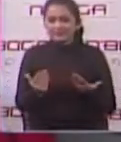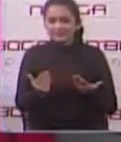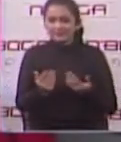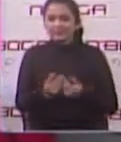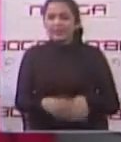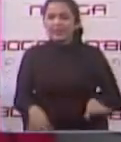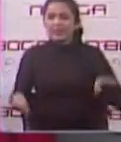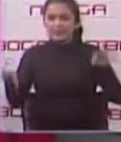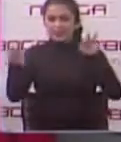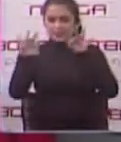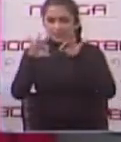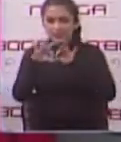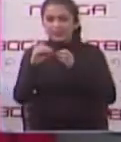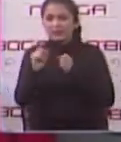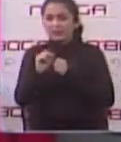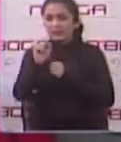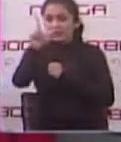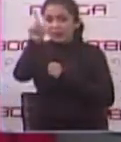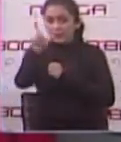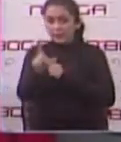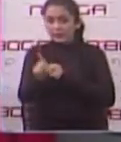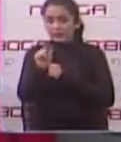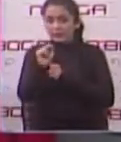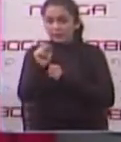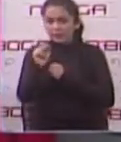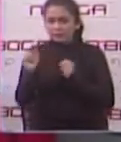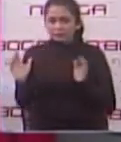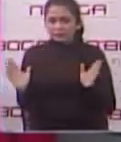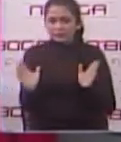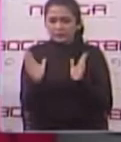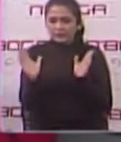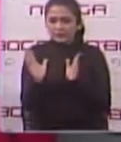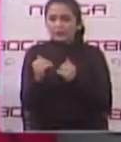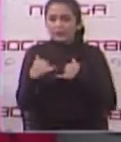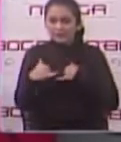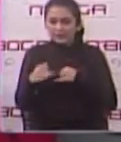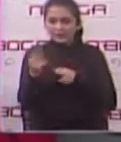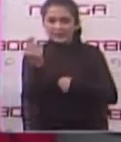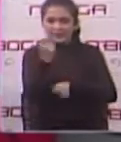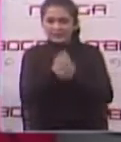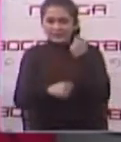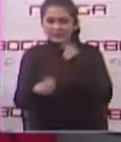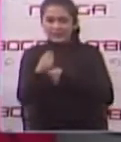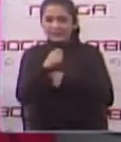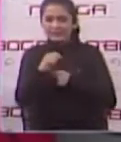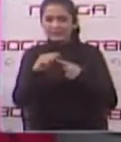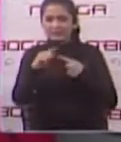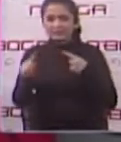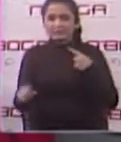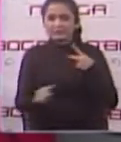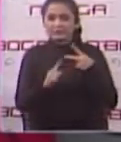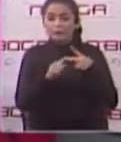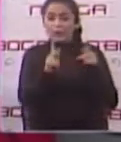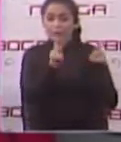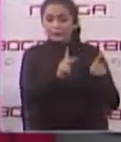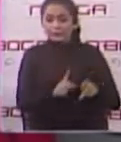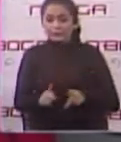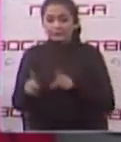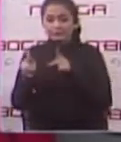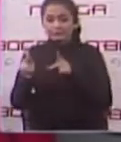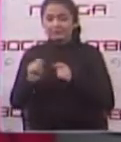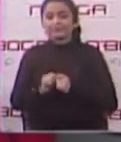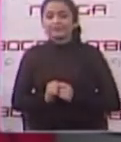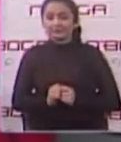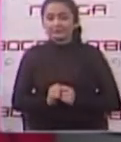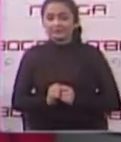Apuntar directamente a la motivación de los mandos y los vendedores. La número dos, ejecutar un plan. El coach de ventas ha